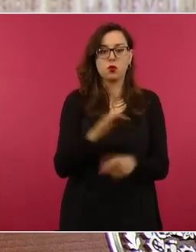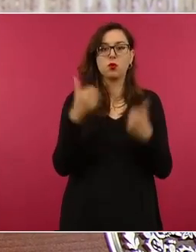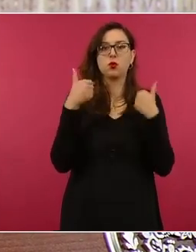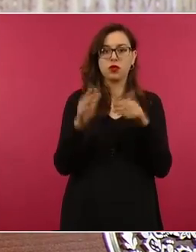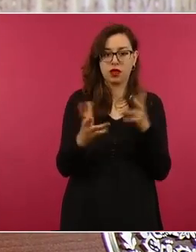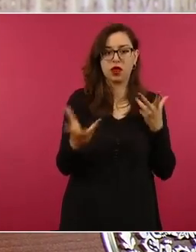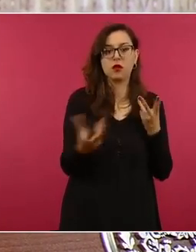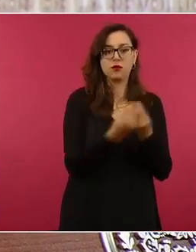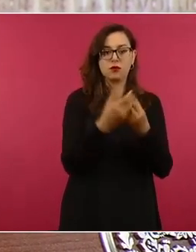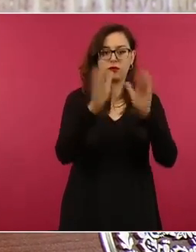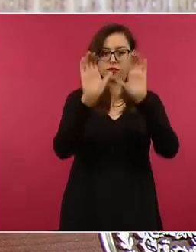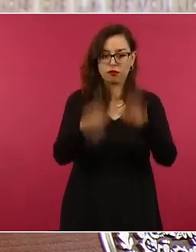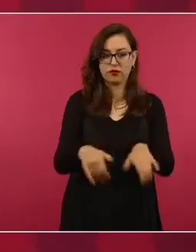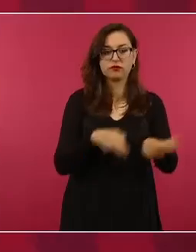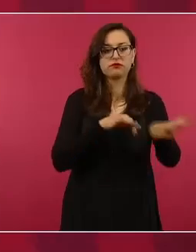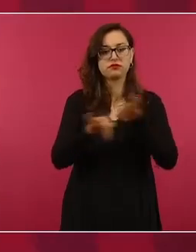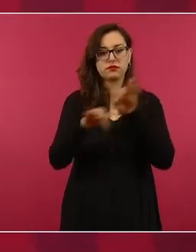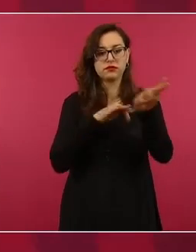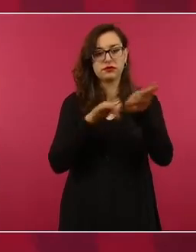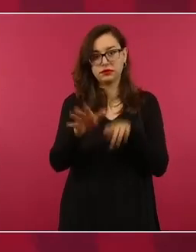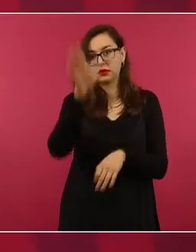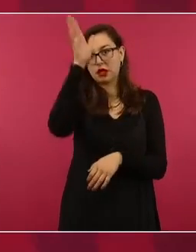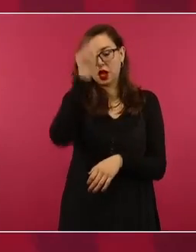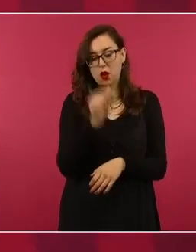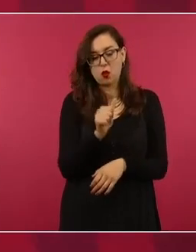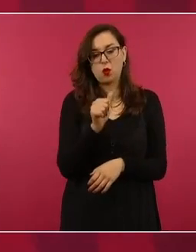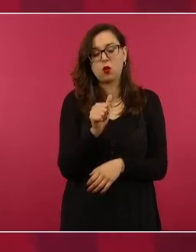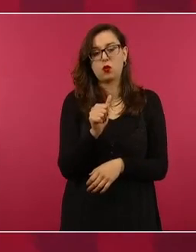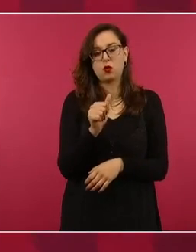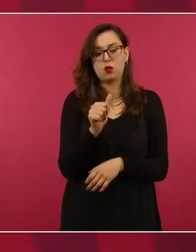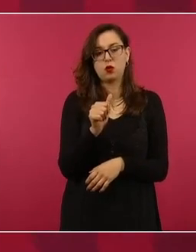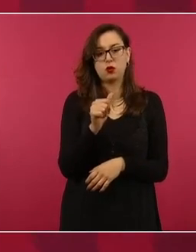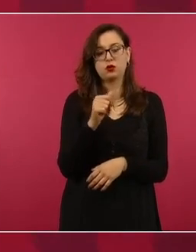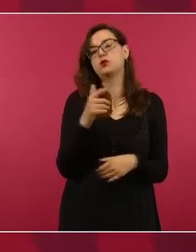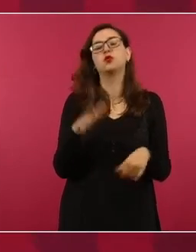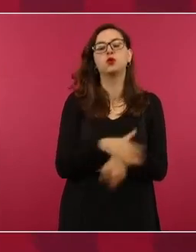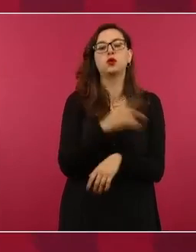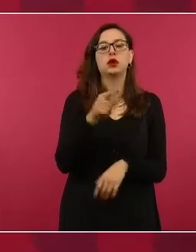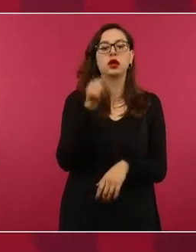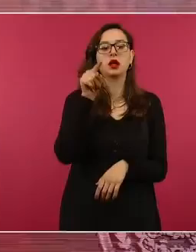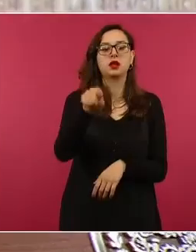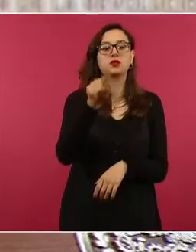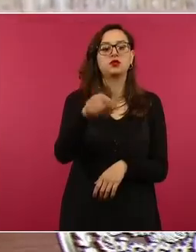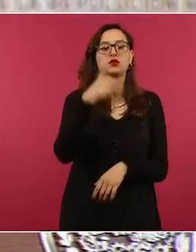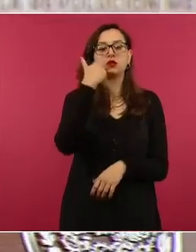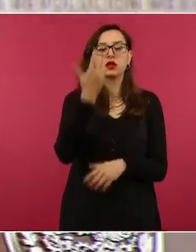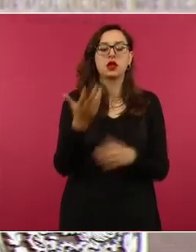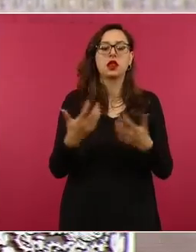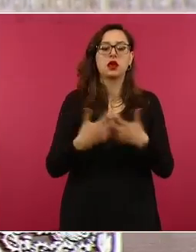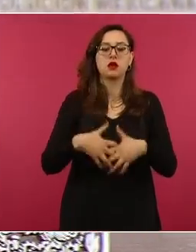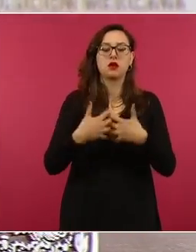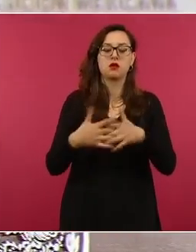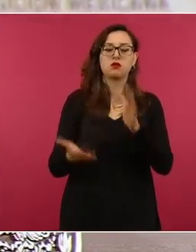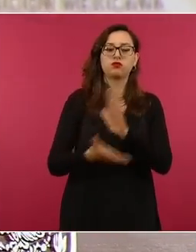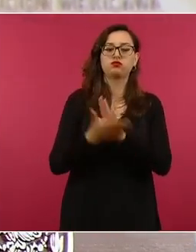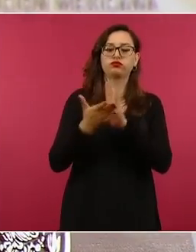trabajen y que podamos llegar a un acuerdo para una planta de